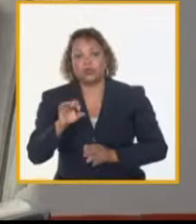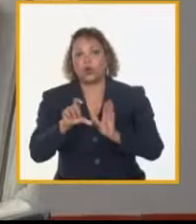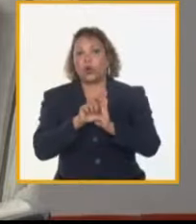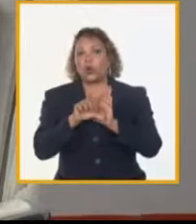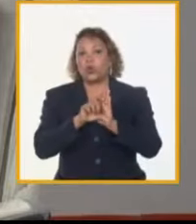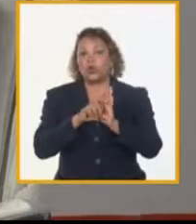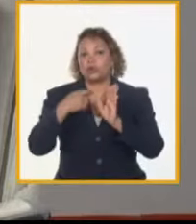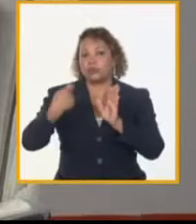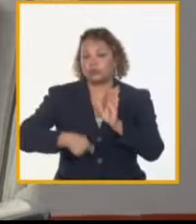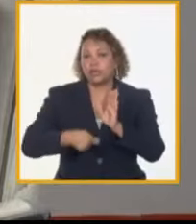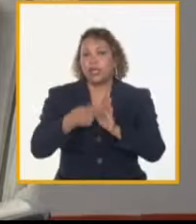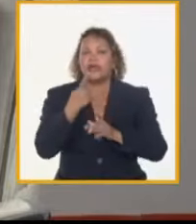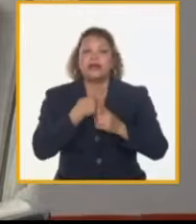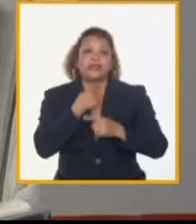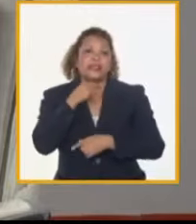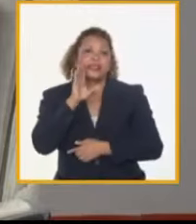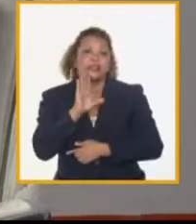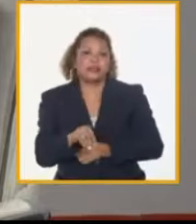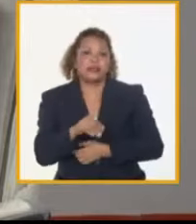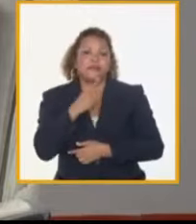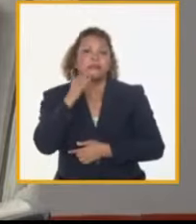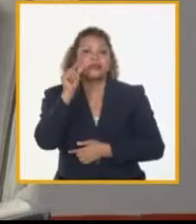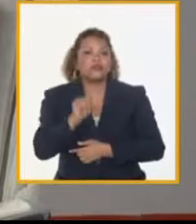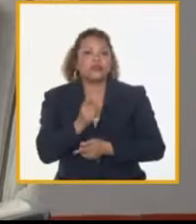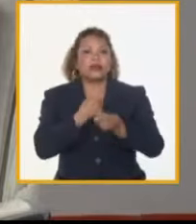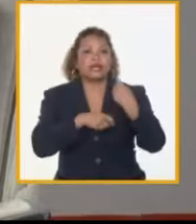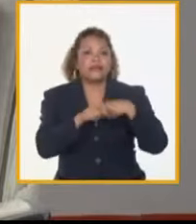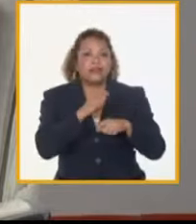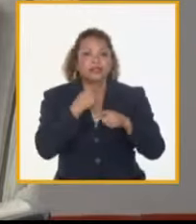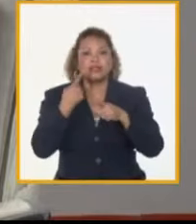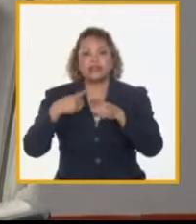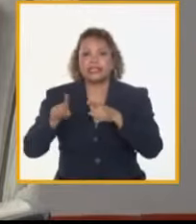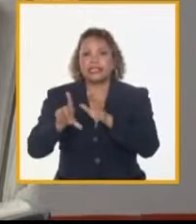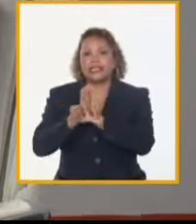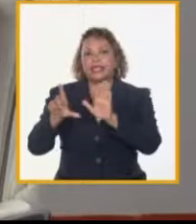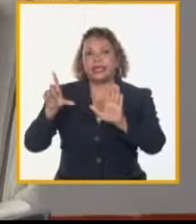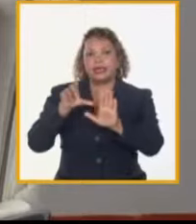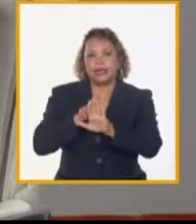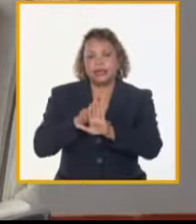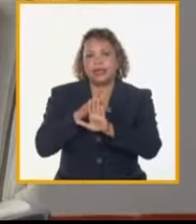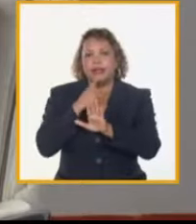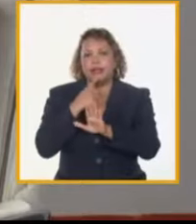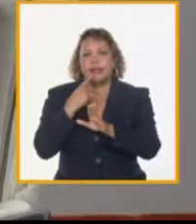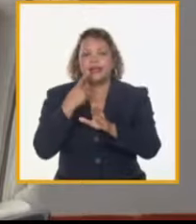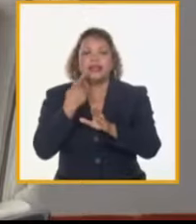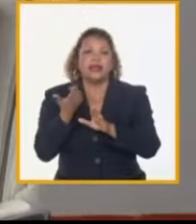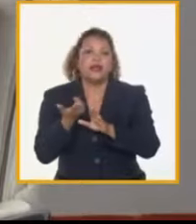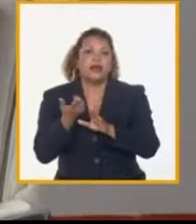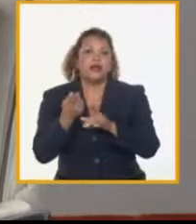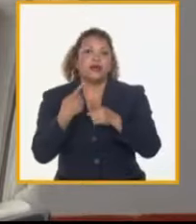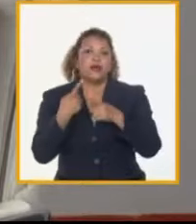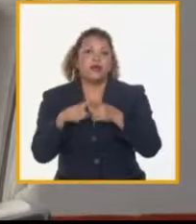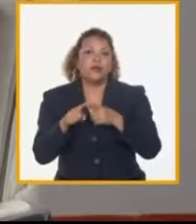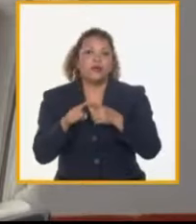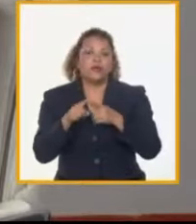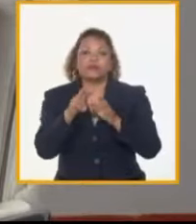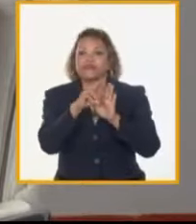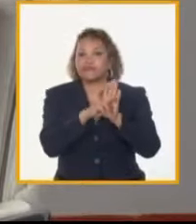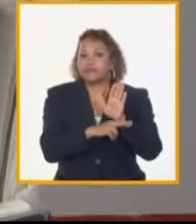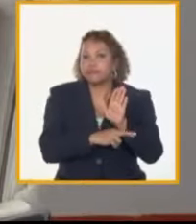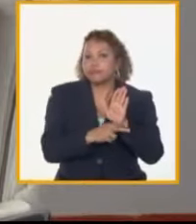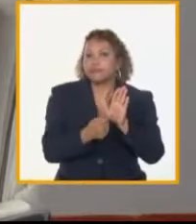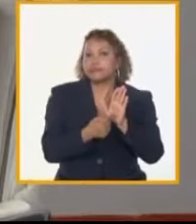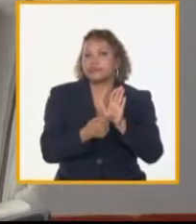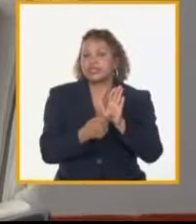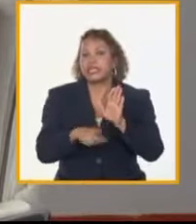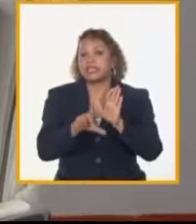de las actividades de producción, transformación o venta de mercancías o prestación de servicios de las autorizadas legal o reglamentariamente sin poseer